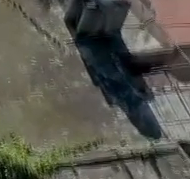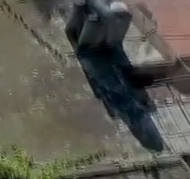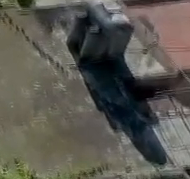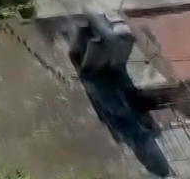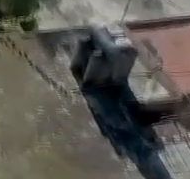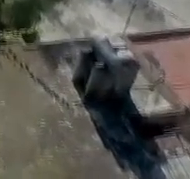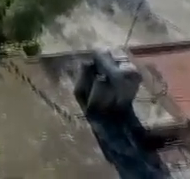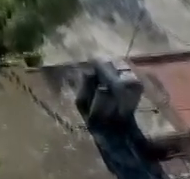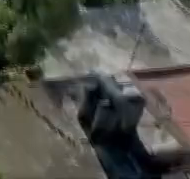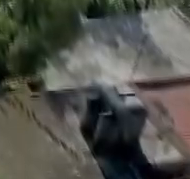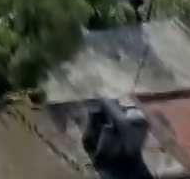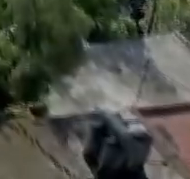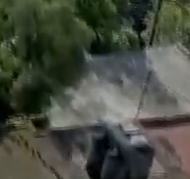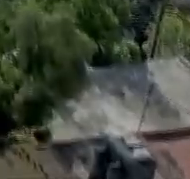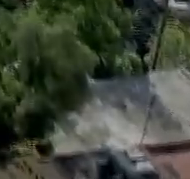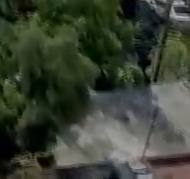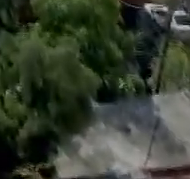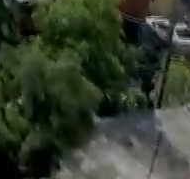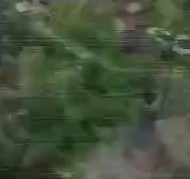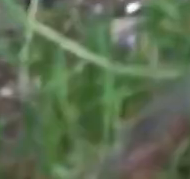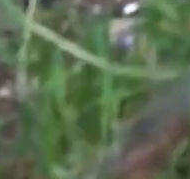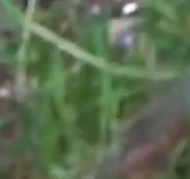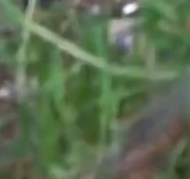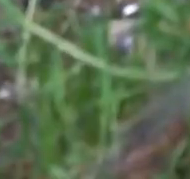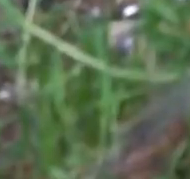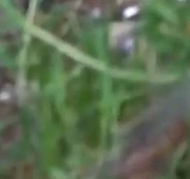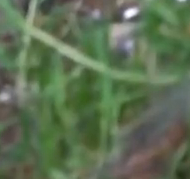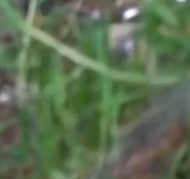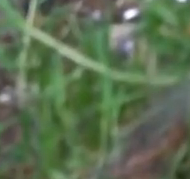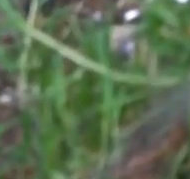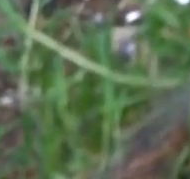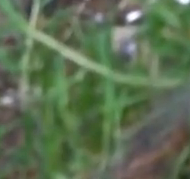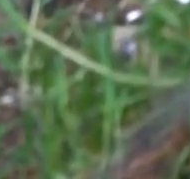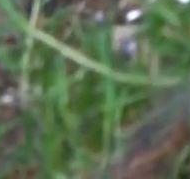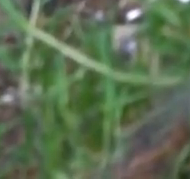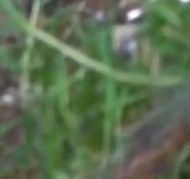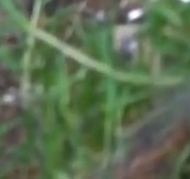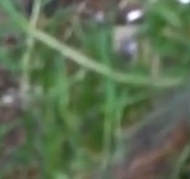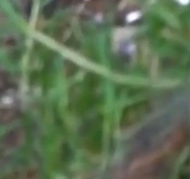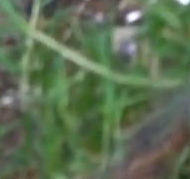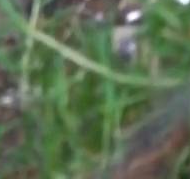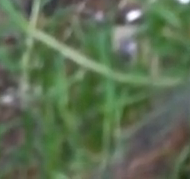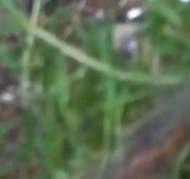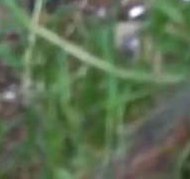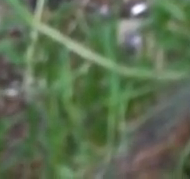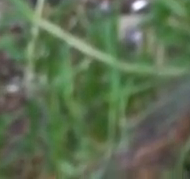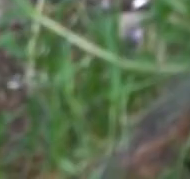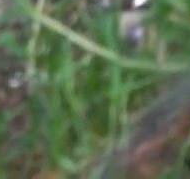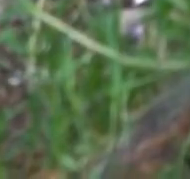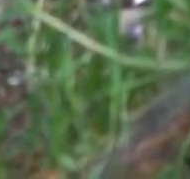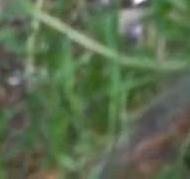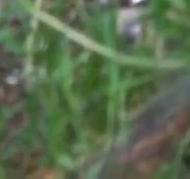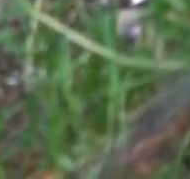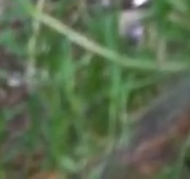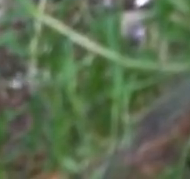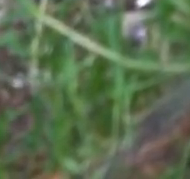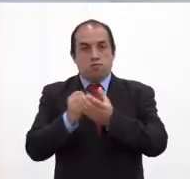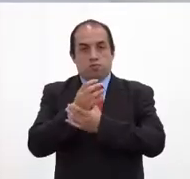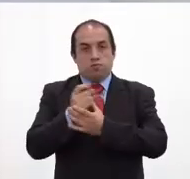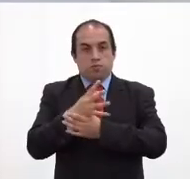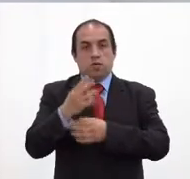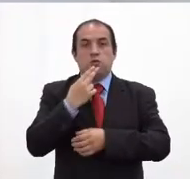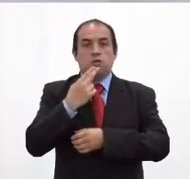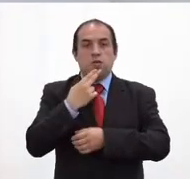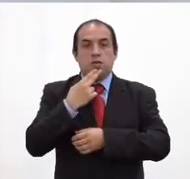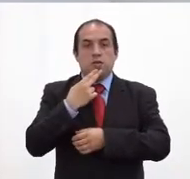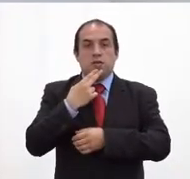Magdalena, que después entra, abajo hay una planta de potabilización que utiliza el afluente